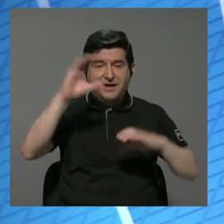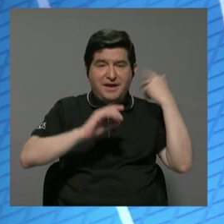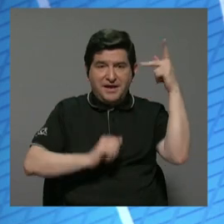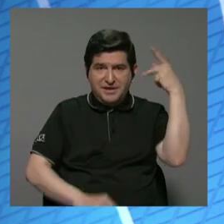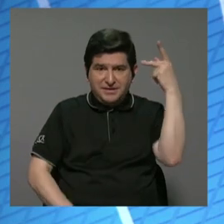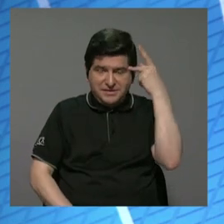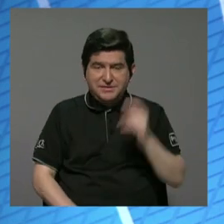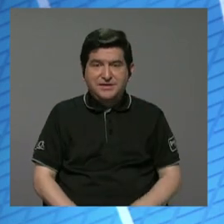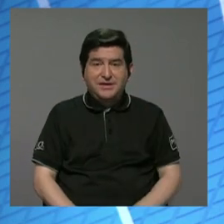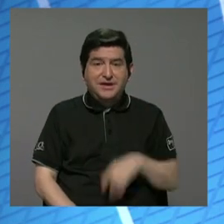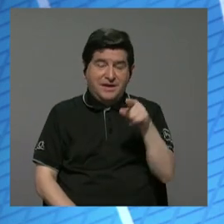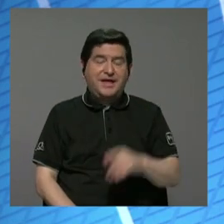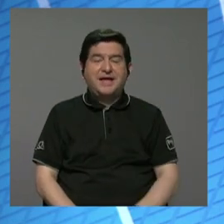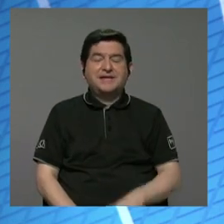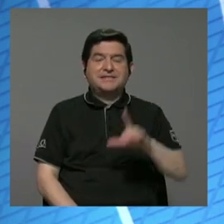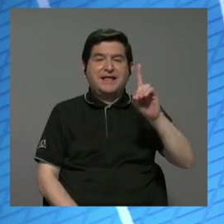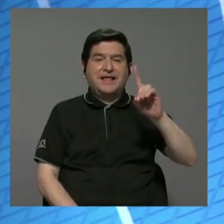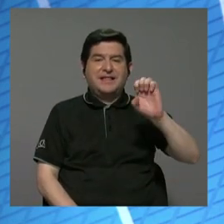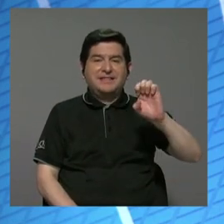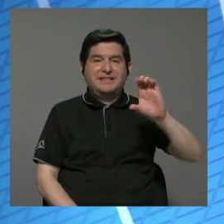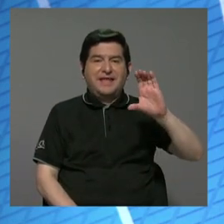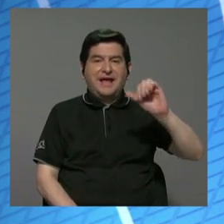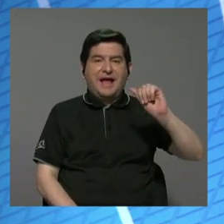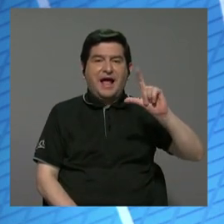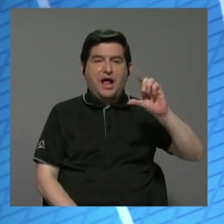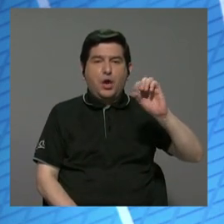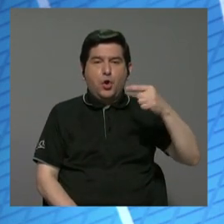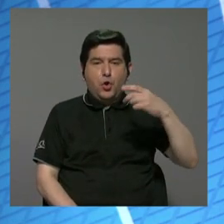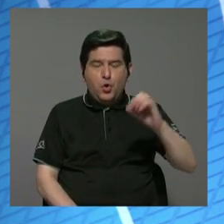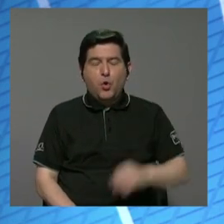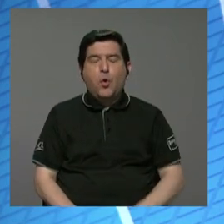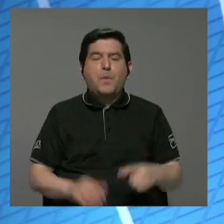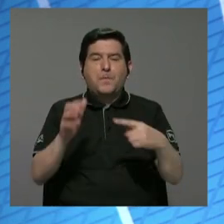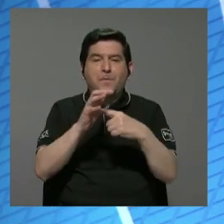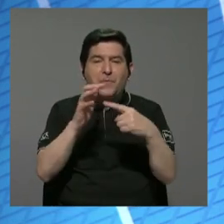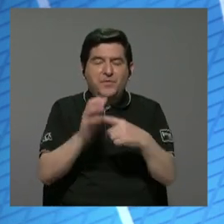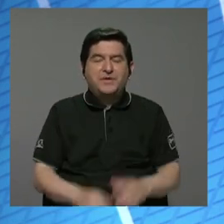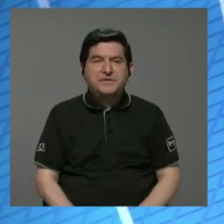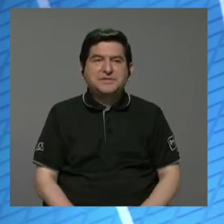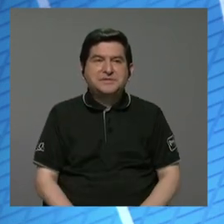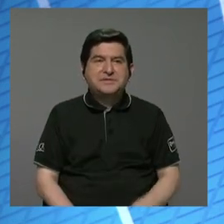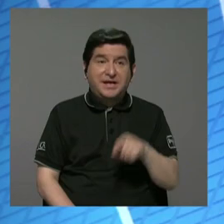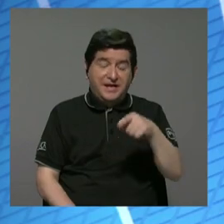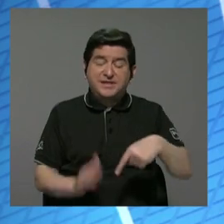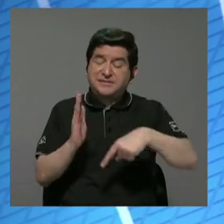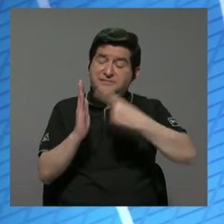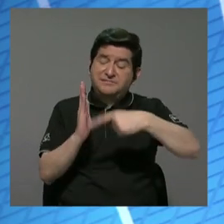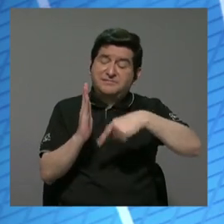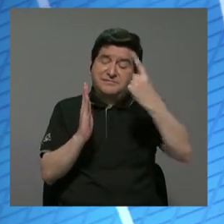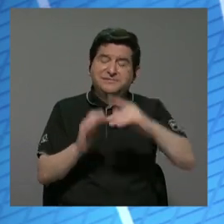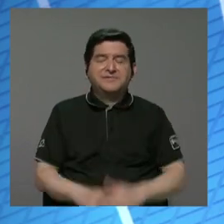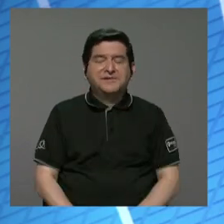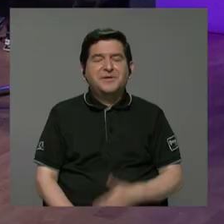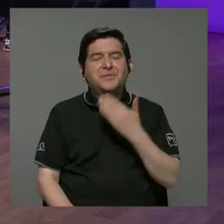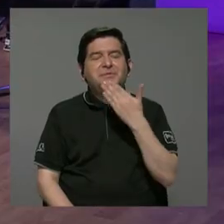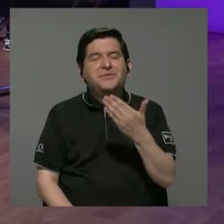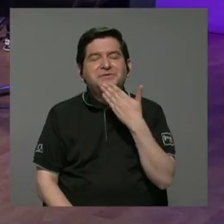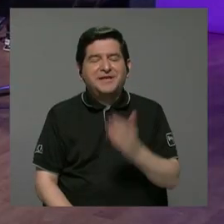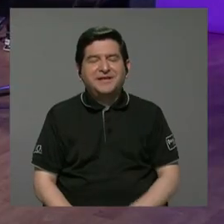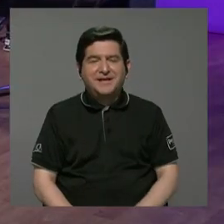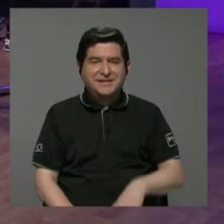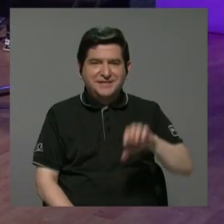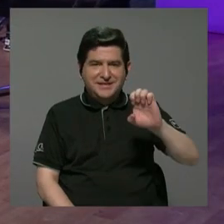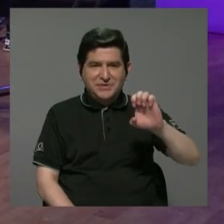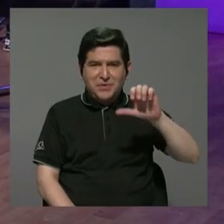políticas como el decálogo del populista. Bueno, es como hacer como los checks, más o menos, pero es como hacer los checks. Muchísimas gracias, Eugenia, por estar